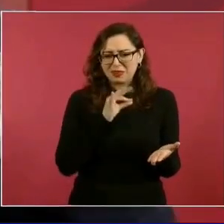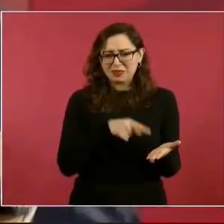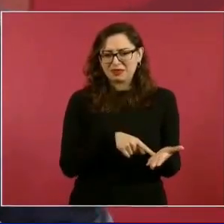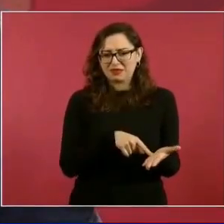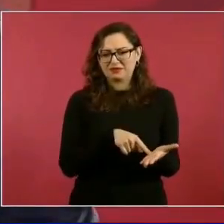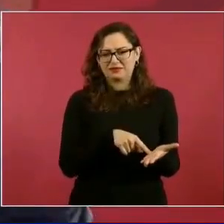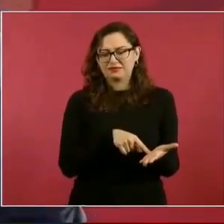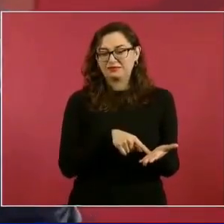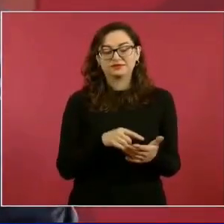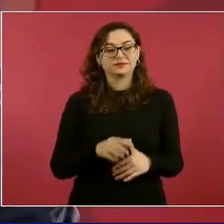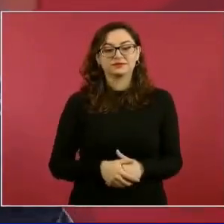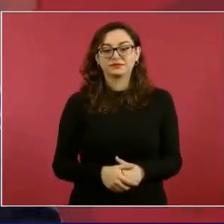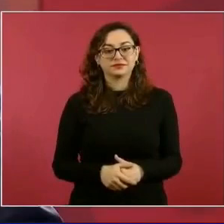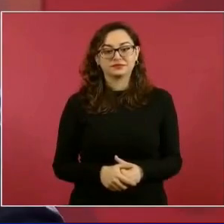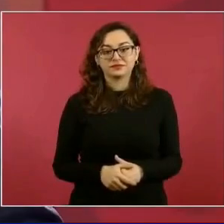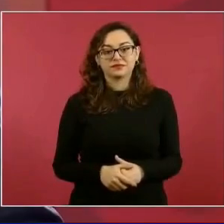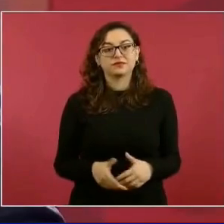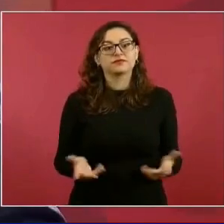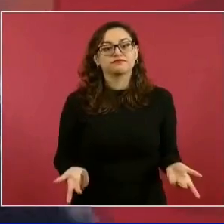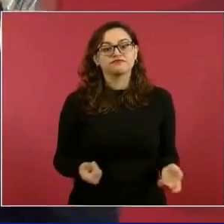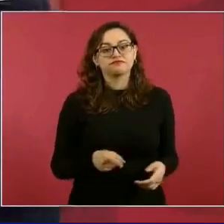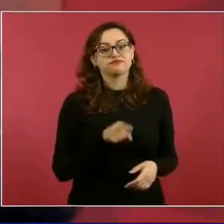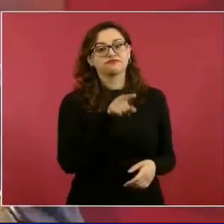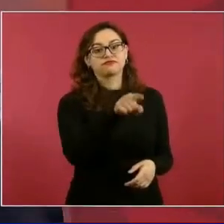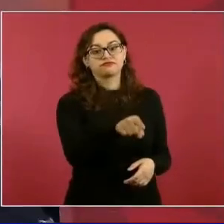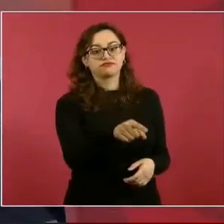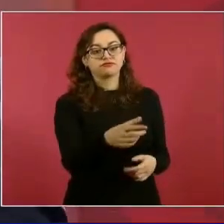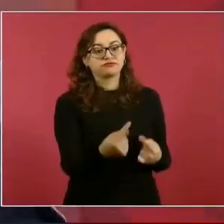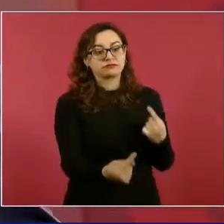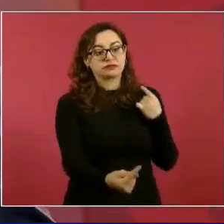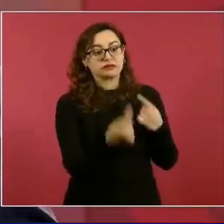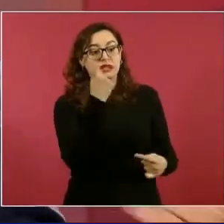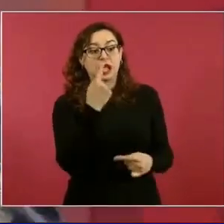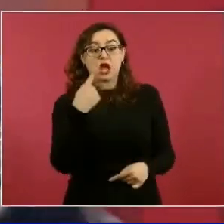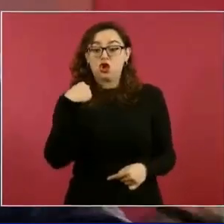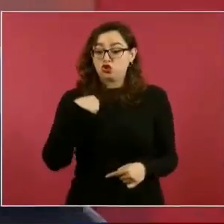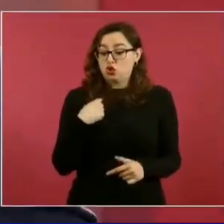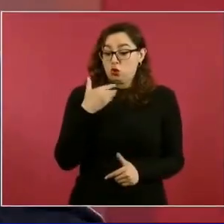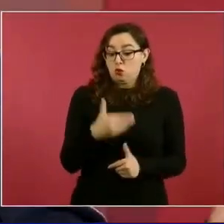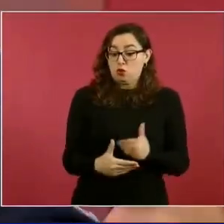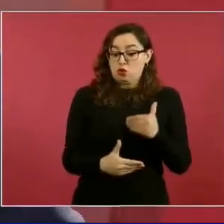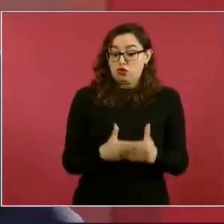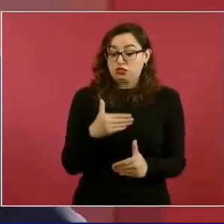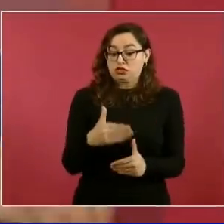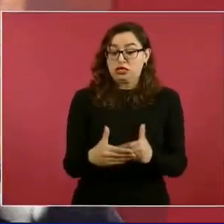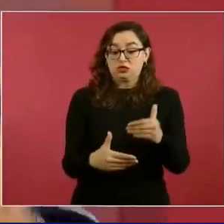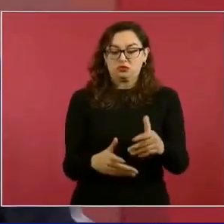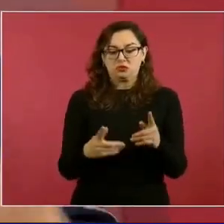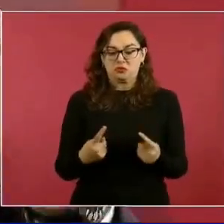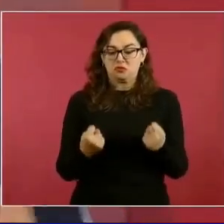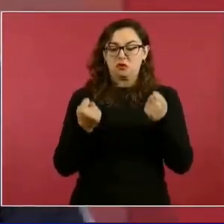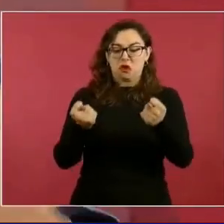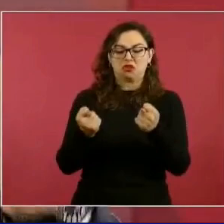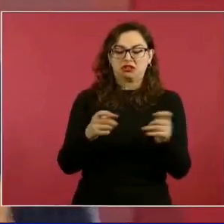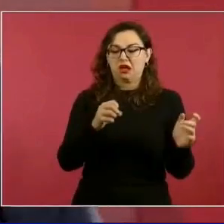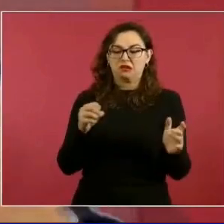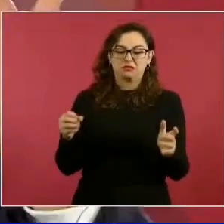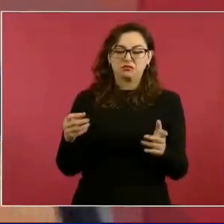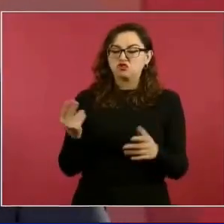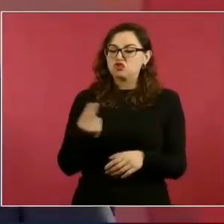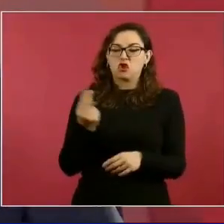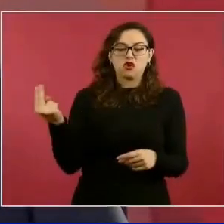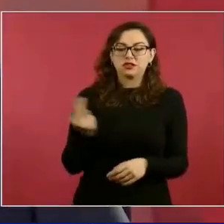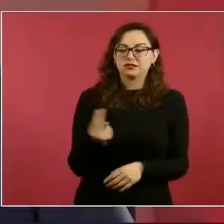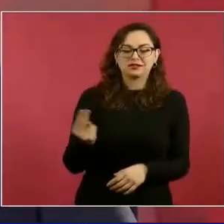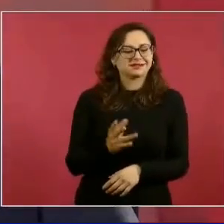Porque si no, usted va a ponerme de que yo estoy en contra del debido proceso. No, si el problema de México fuese